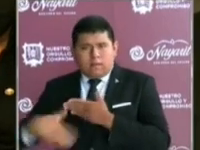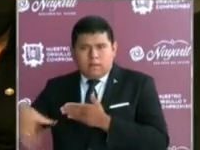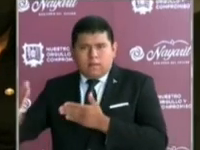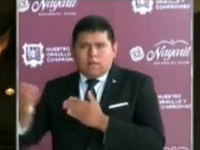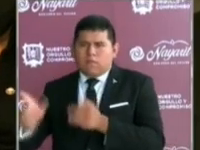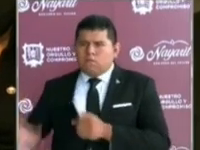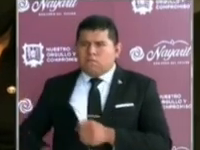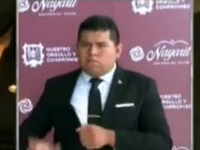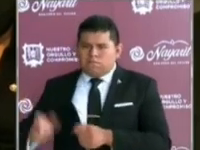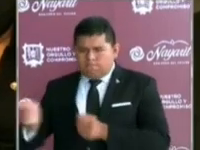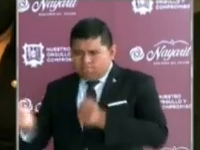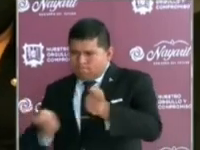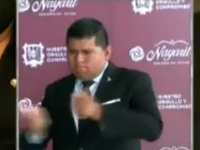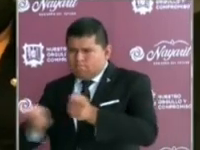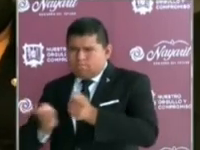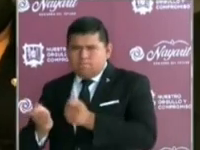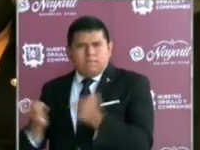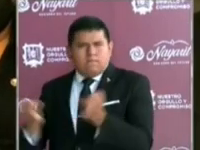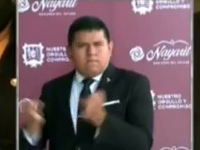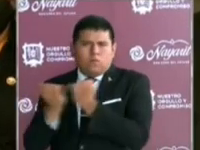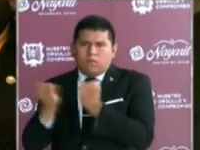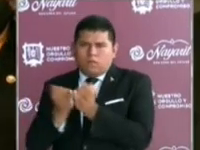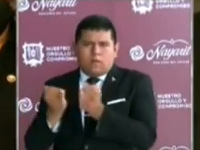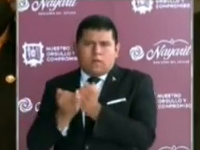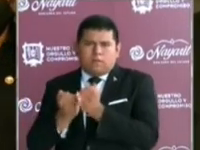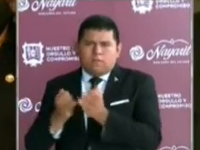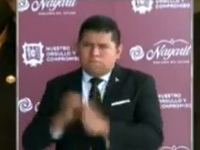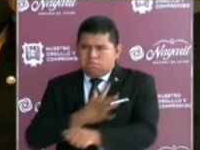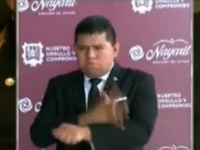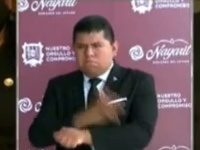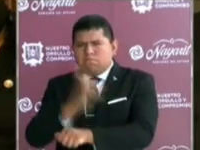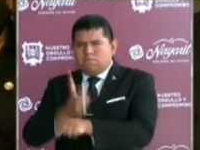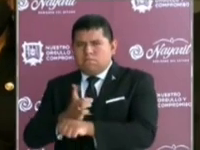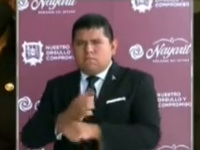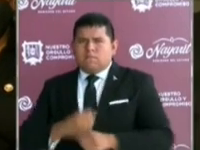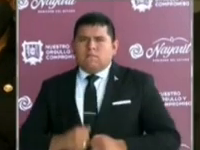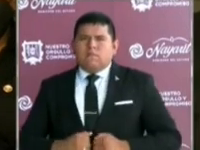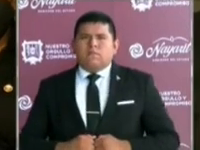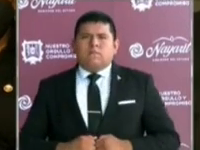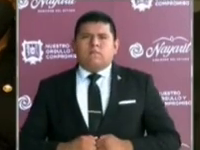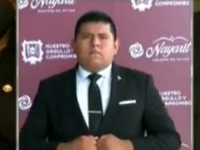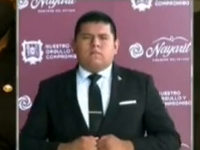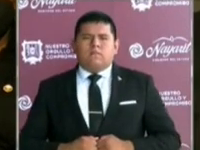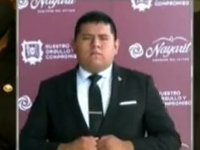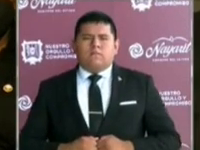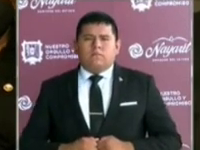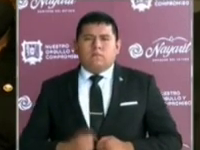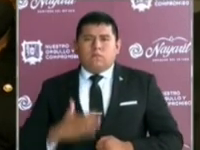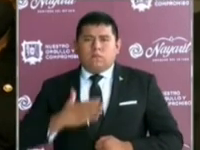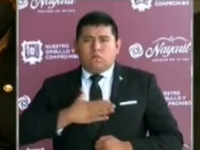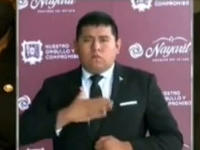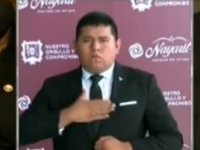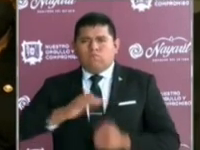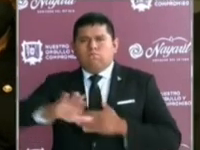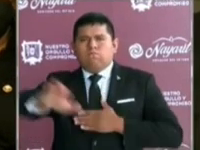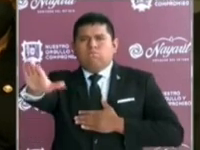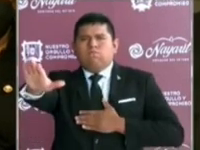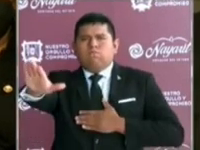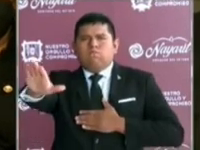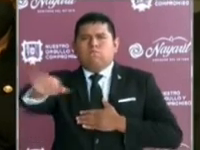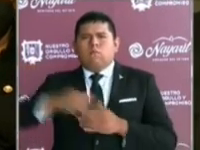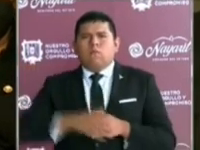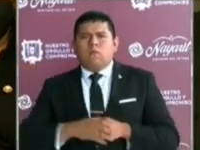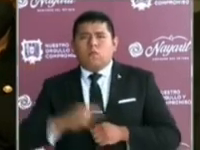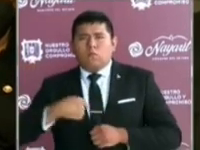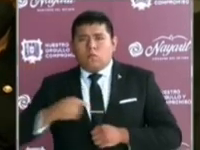el gobierno del cual formaré parte. Hoy en día he protestado no como